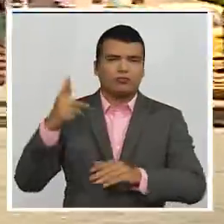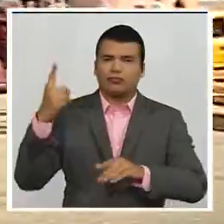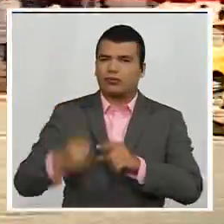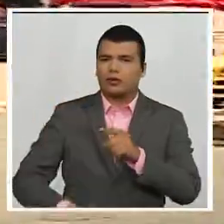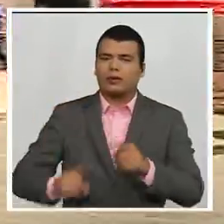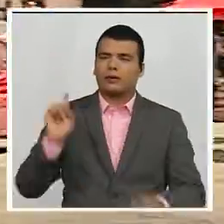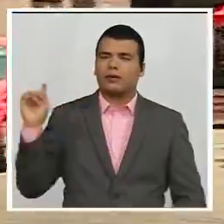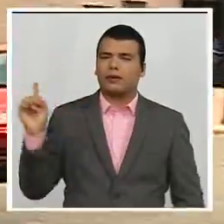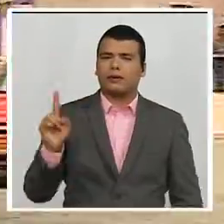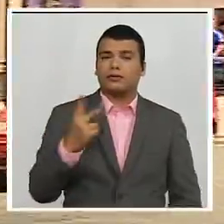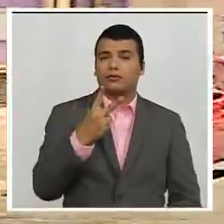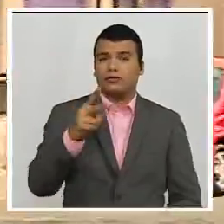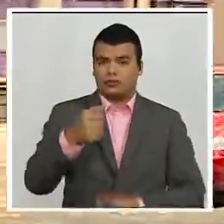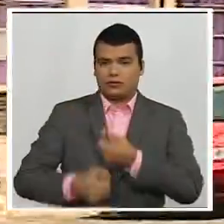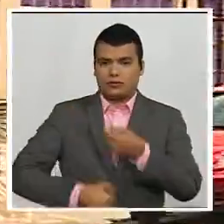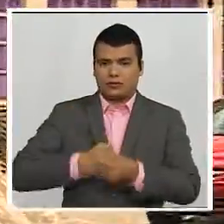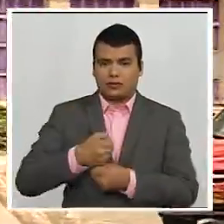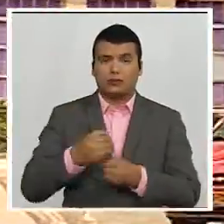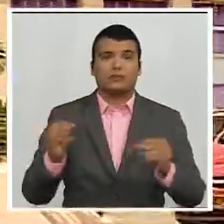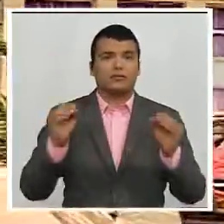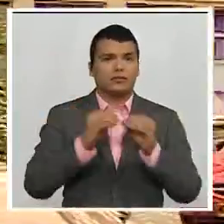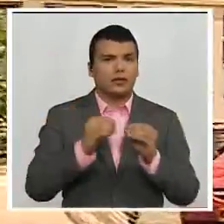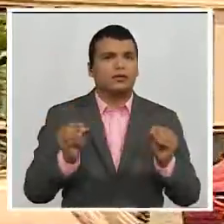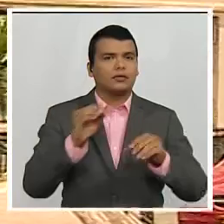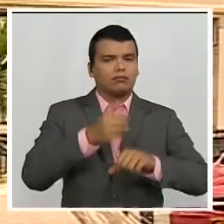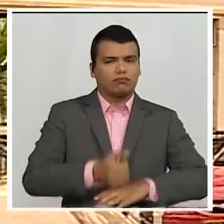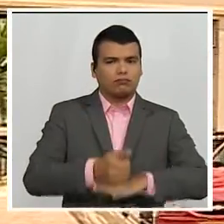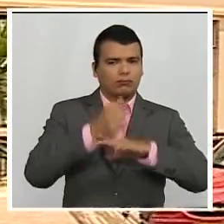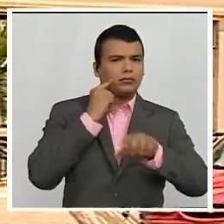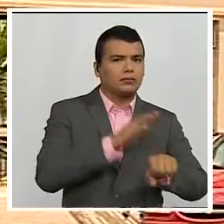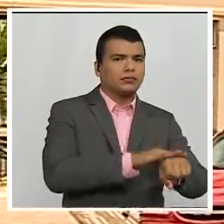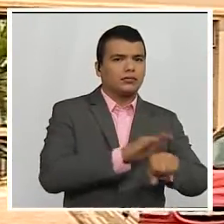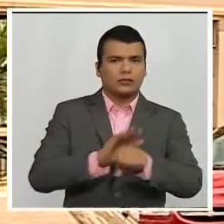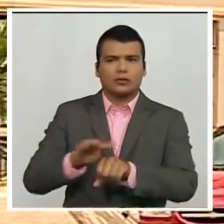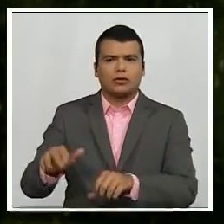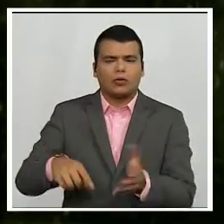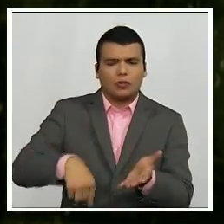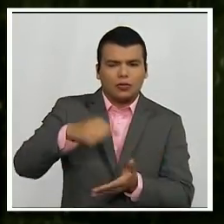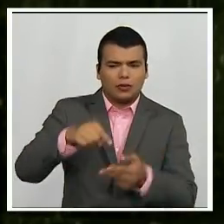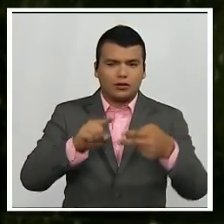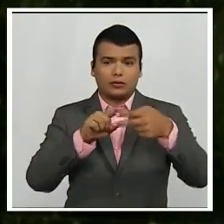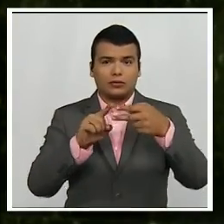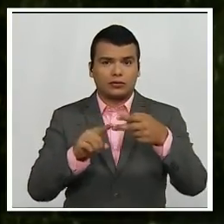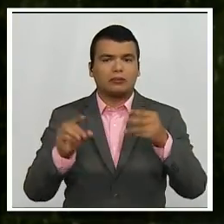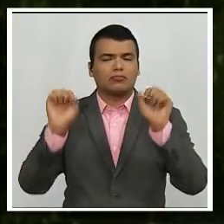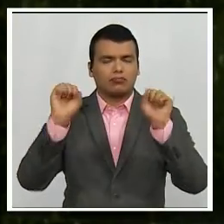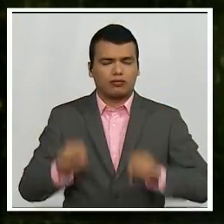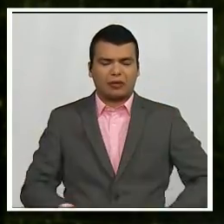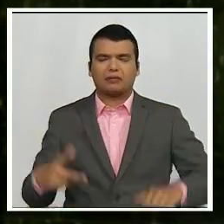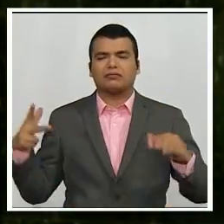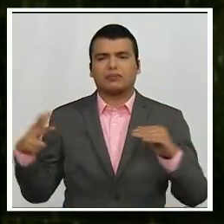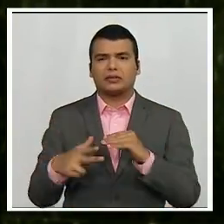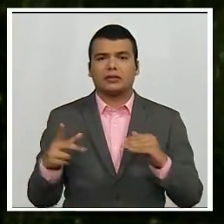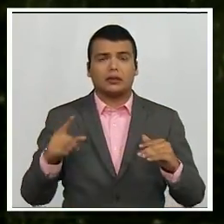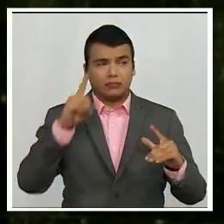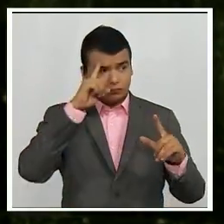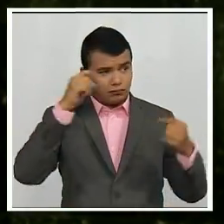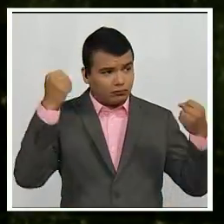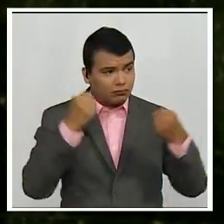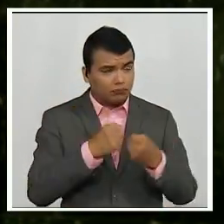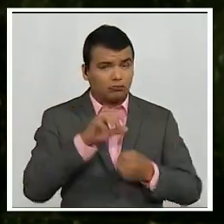gerente del hospital anunció la revisión de estos contratos para proceder a su liquidación revisando cómo en conjunto con la que tarea salud